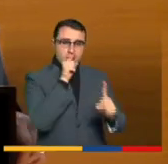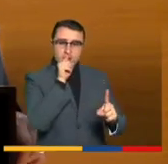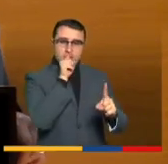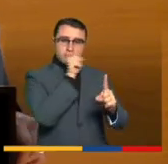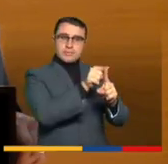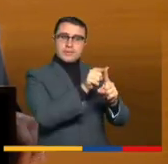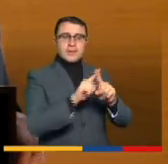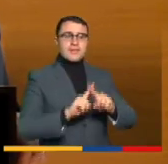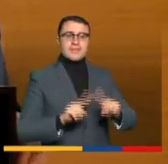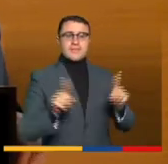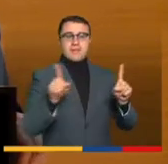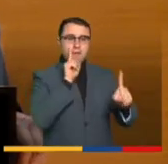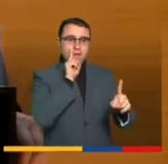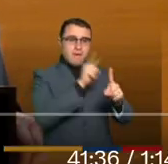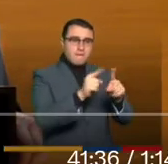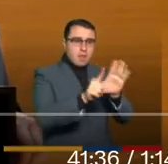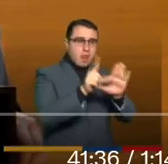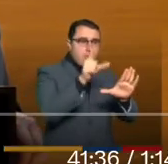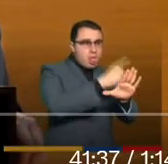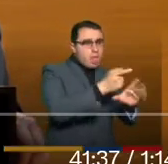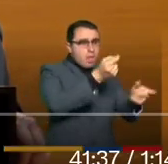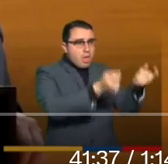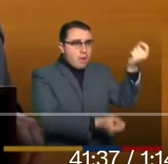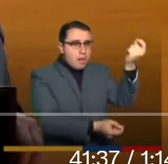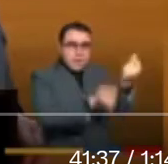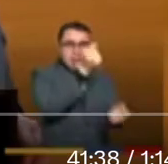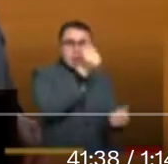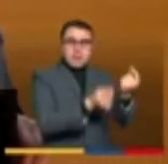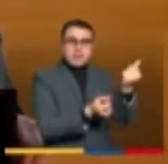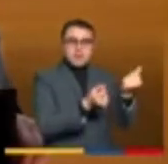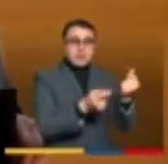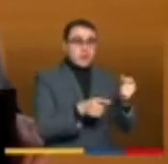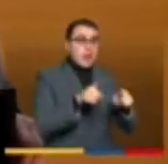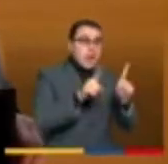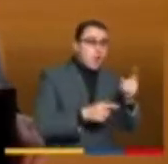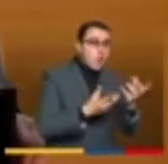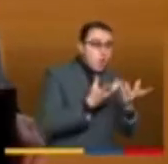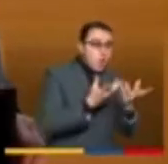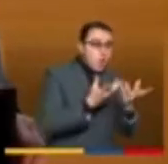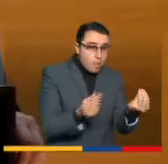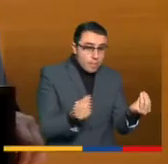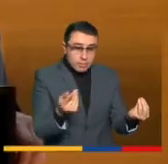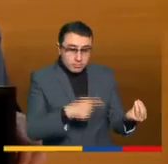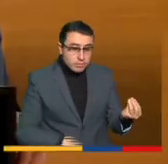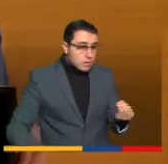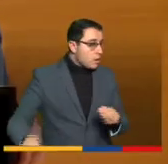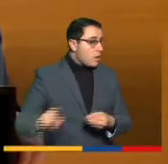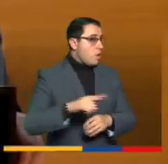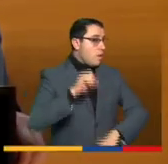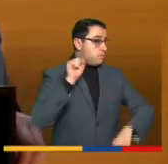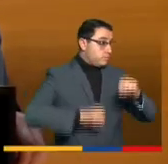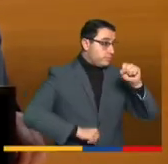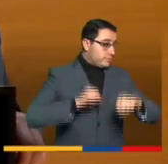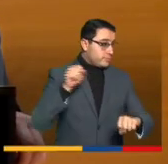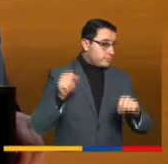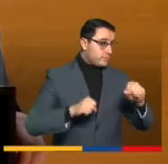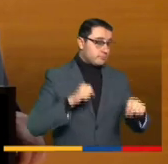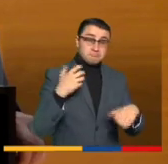la economía ilícita. Algunos de esos frentes, por su autonomía, se podrían hacer a nuestra